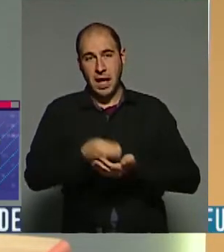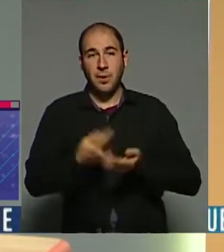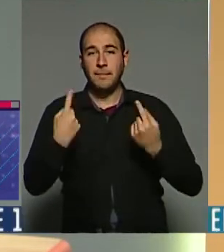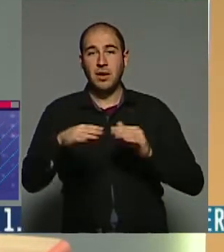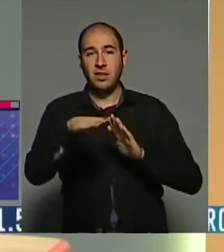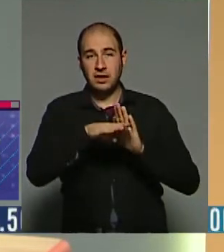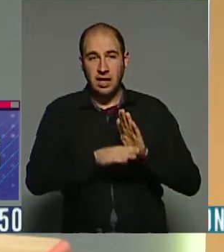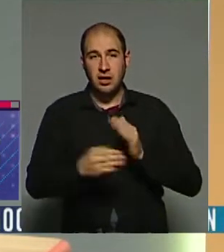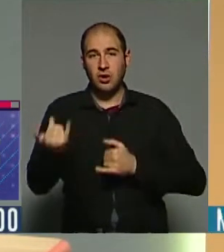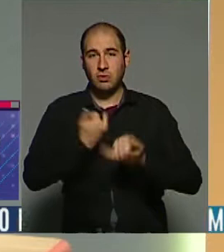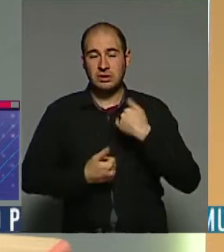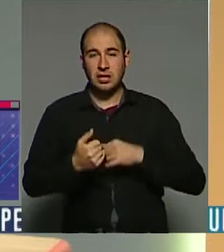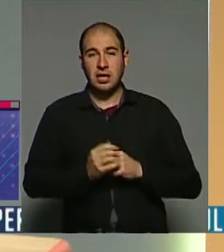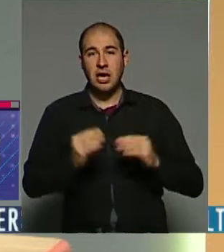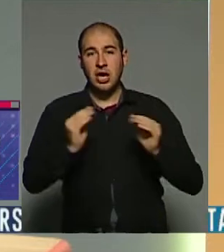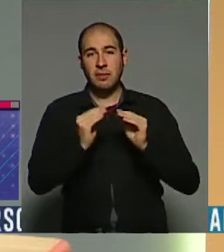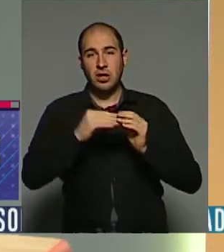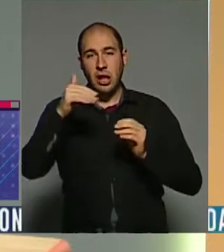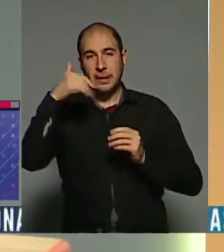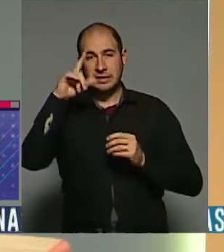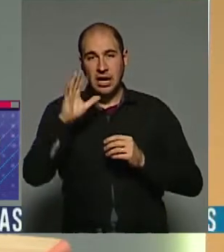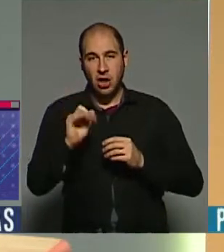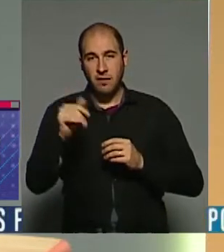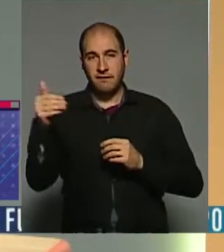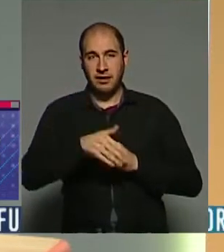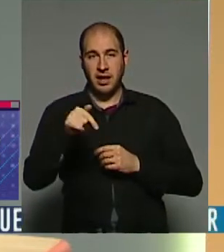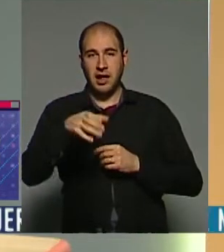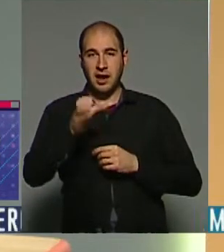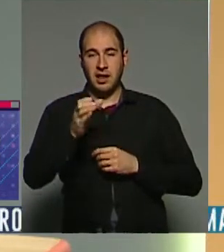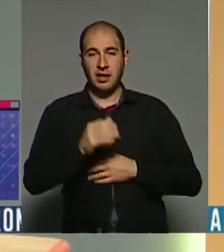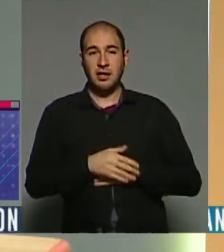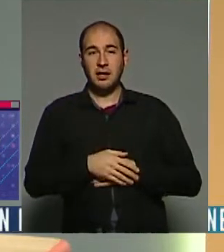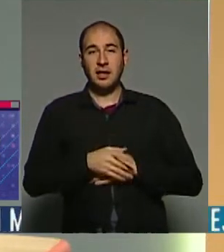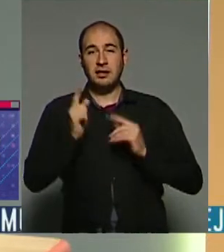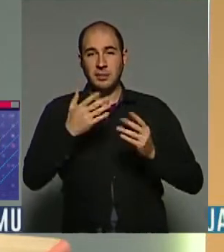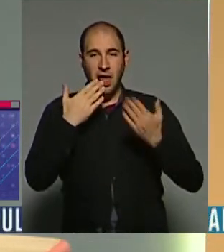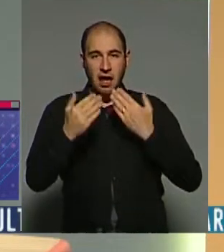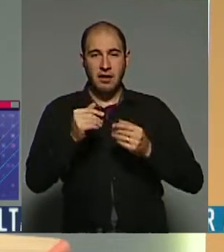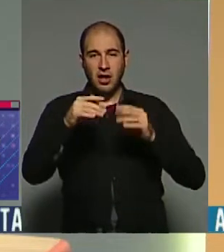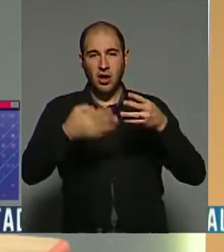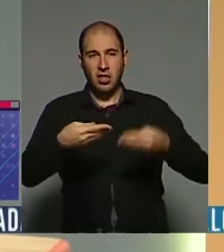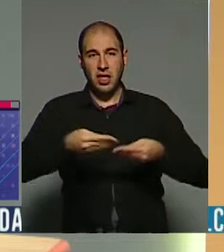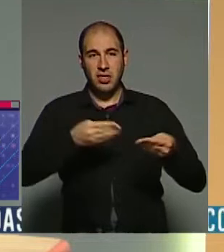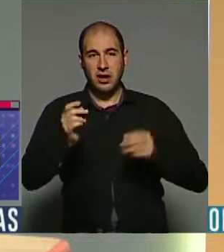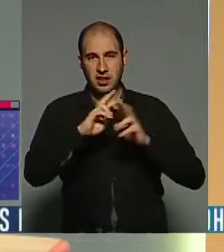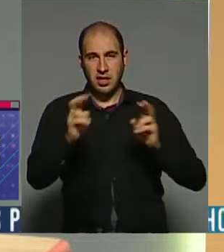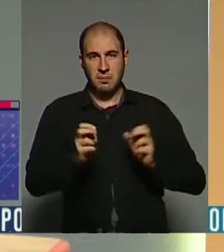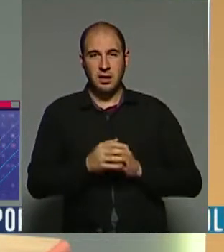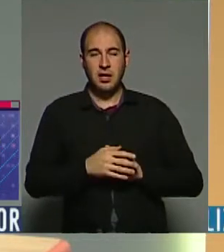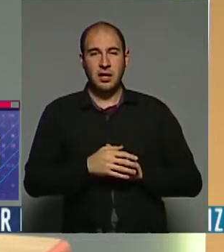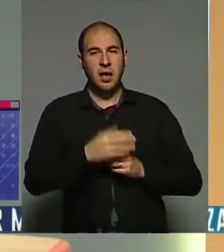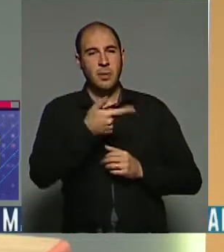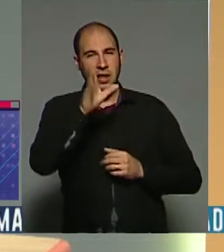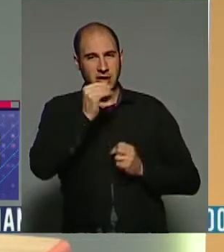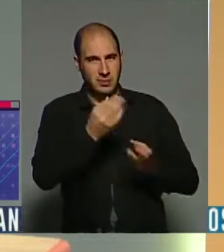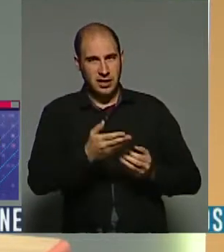los detalles los tiene nuestro compañero Marcelo Ríos, que lo tenemos aquí en el estudio, que además habló con una contadora sobre el tema. Marcelo,